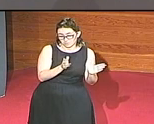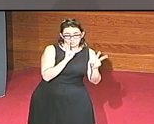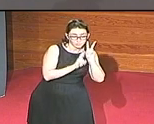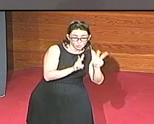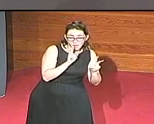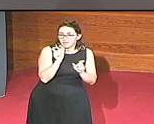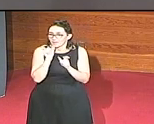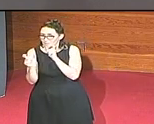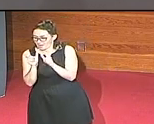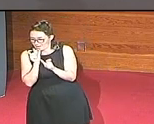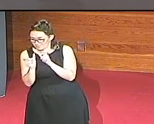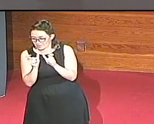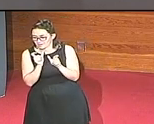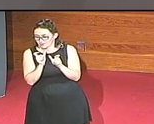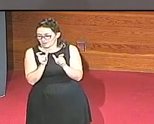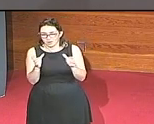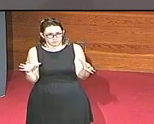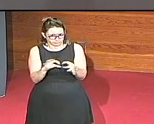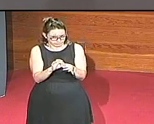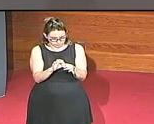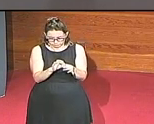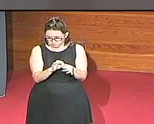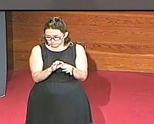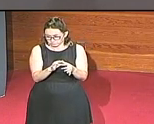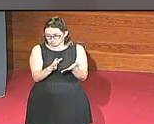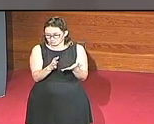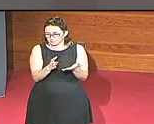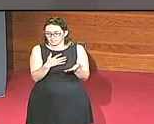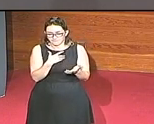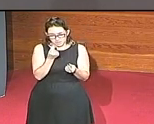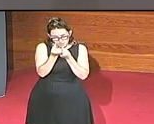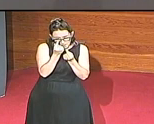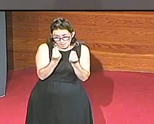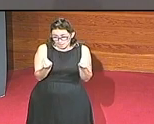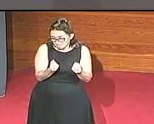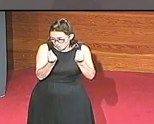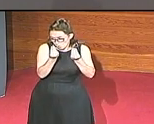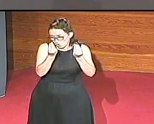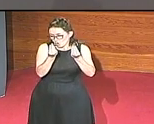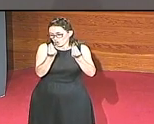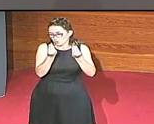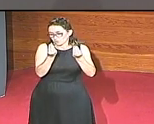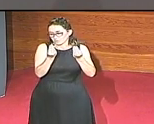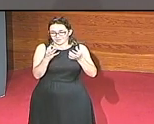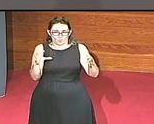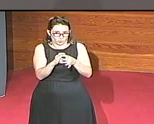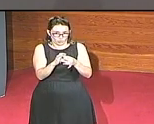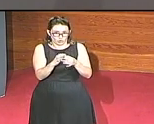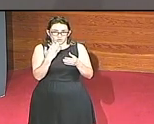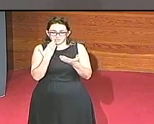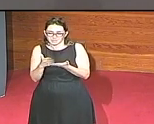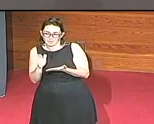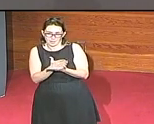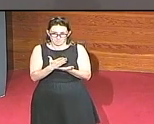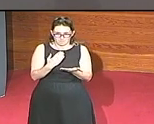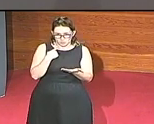y para conseguir una precisión mucho mayor que con cualquiera de los dos lenguajes por separado tratamos de llegar donde no puede llegar una fotografía